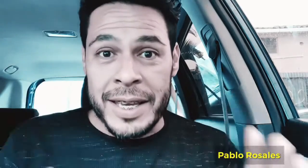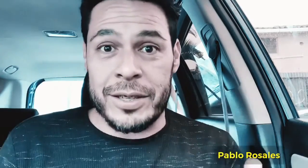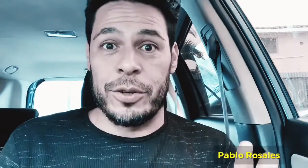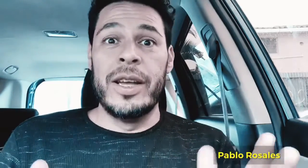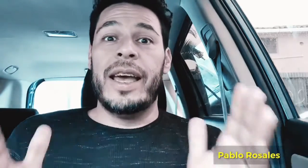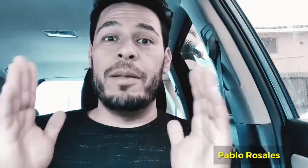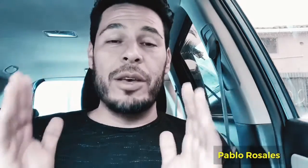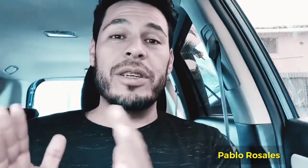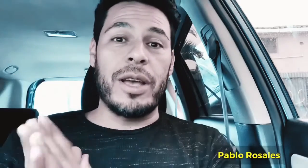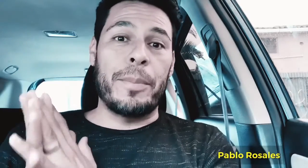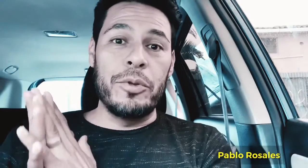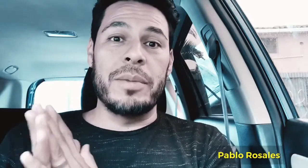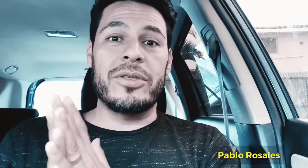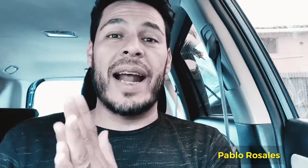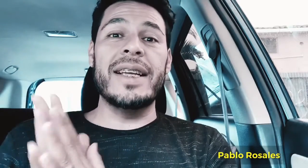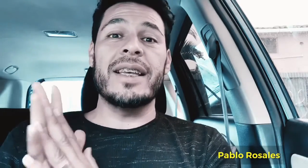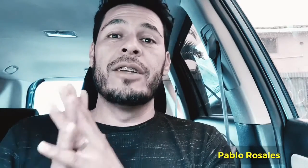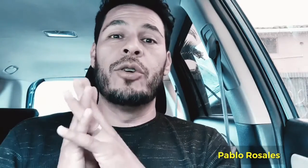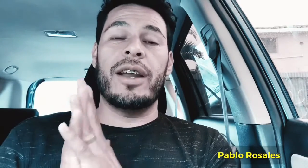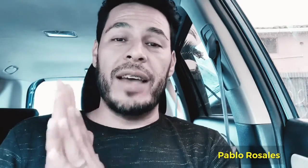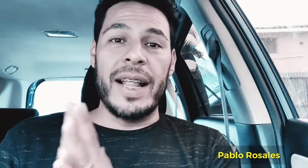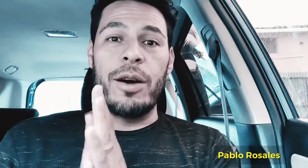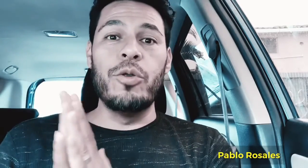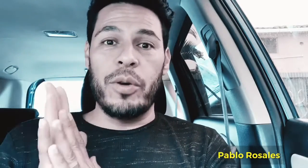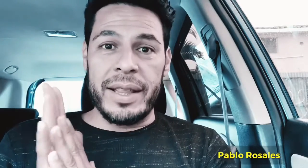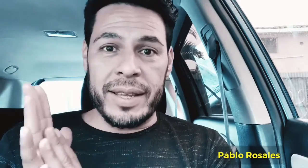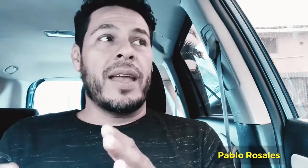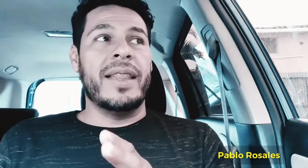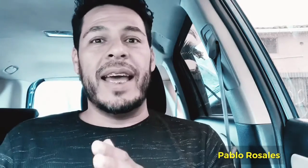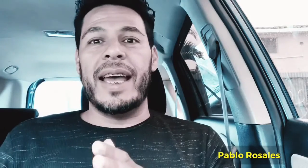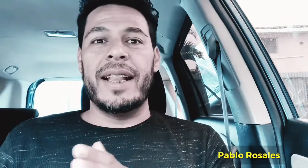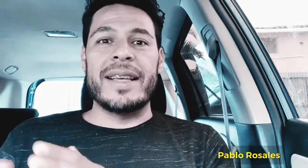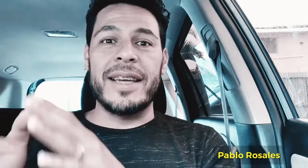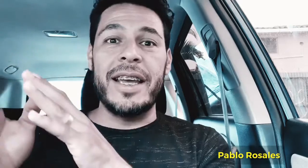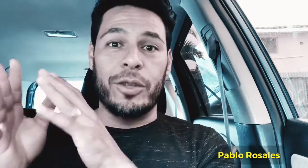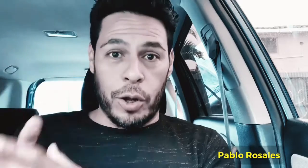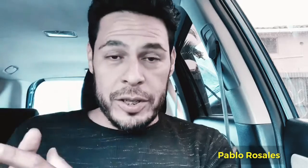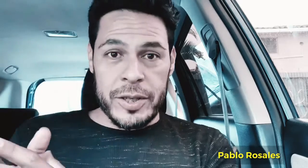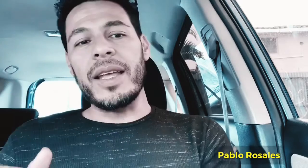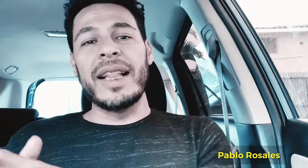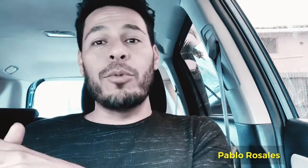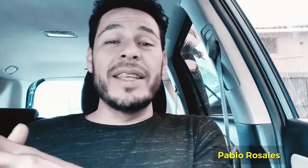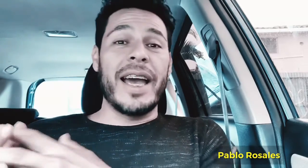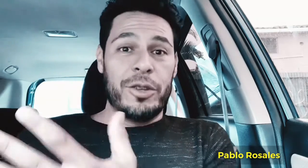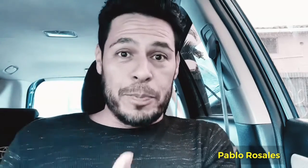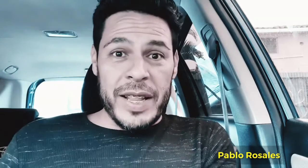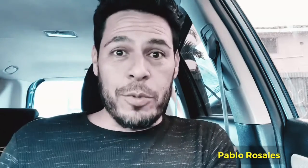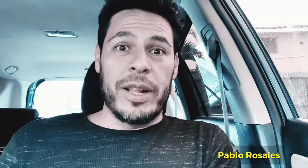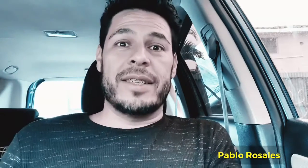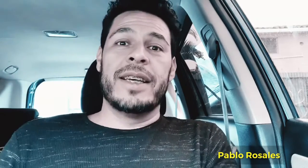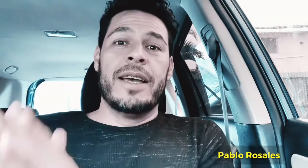solo el inicio. El video que estoy a punto de mostrarles nos revela un juguete de la serie Trolls, de la cual ya hay